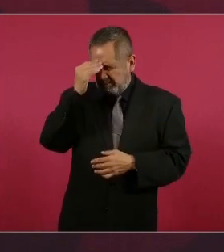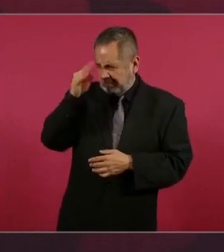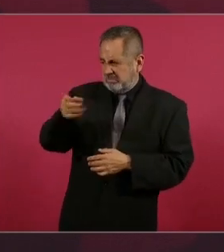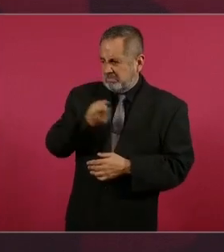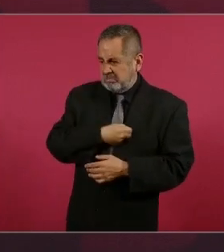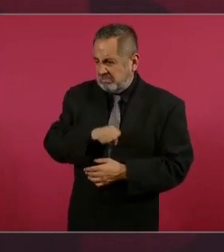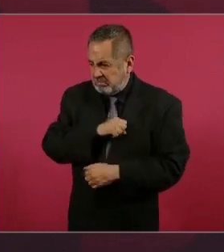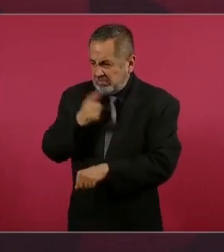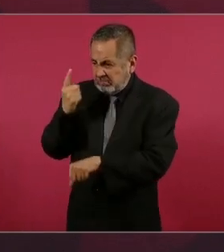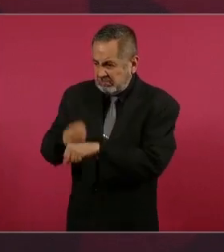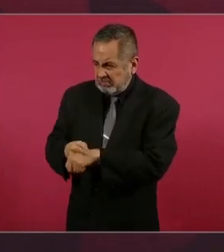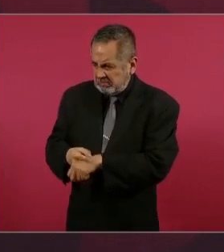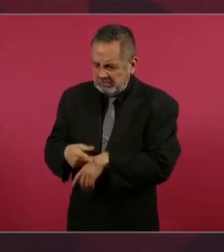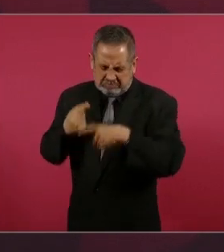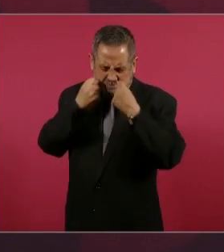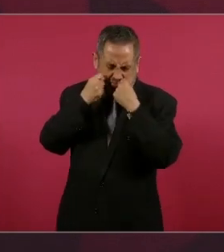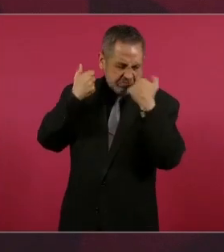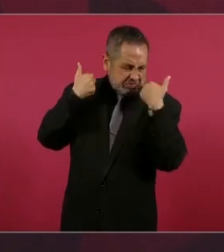salud.